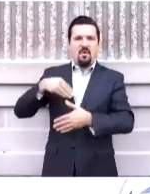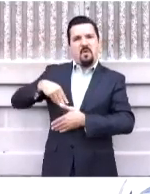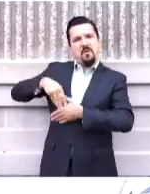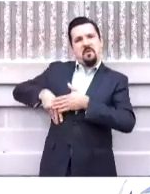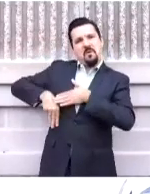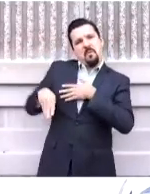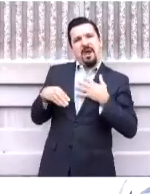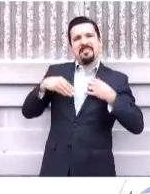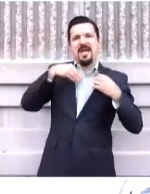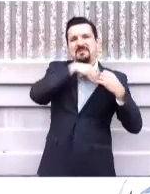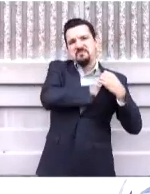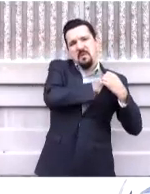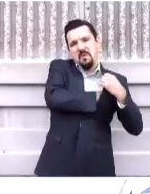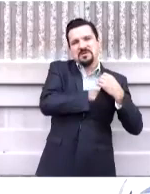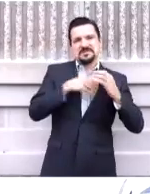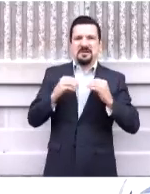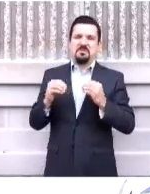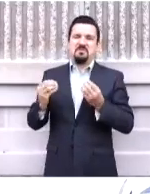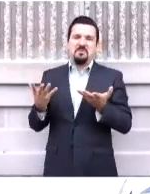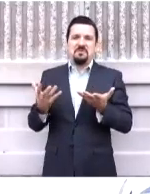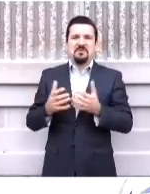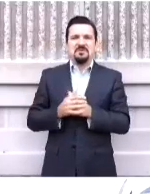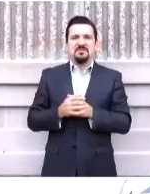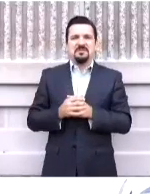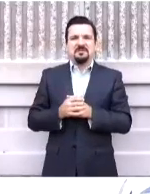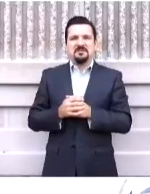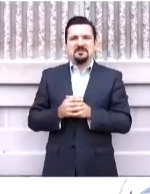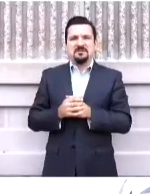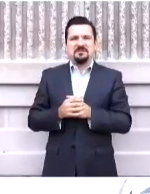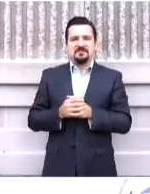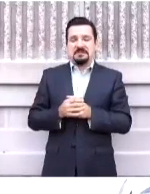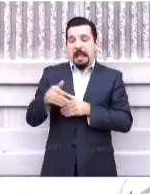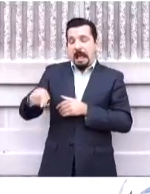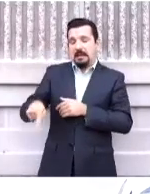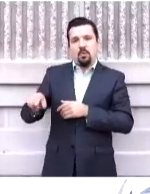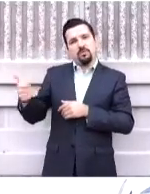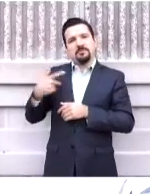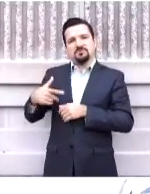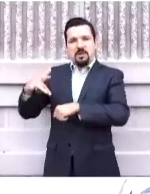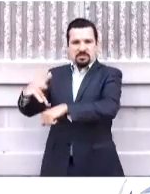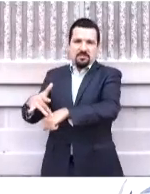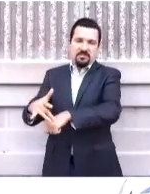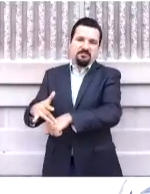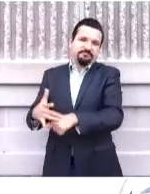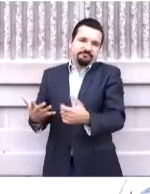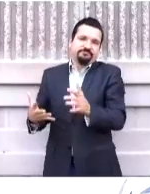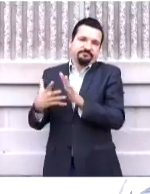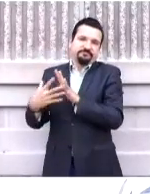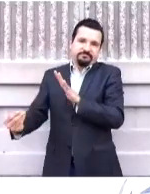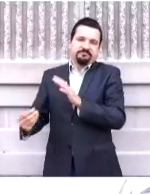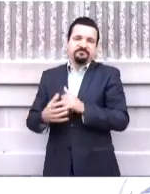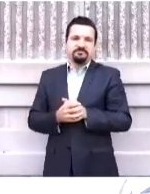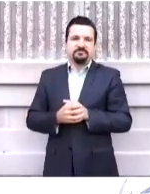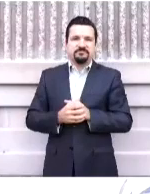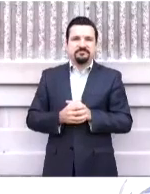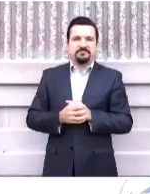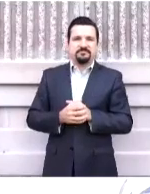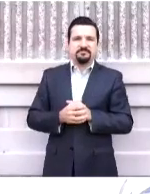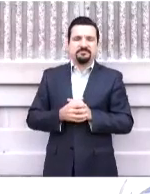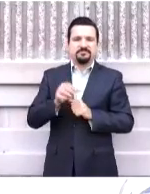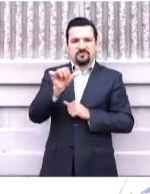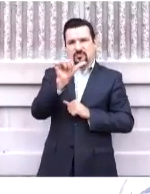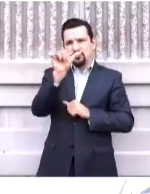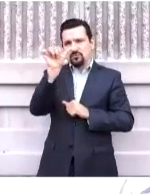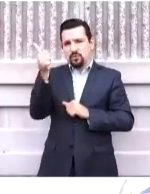bolsa, ni dejarlo en riesgo de que alguien más lo toque, ¿sí? Otra